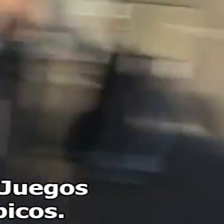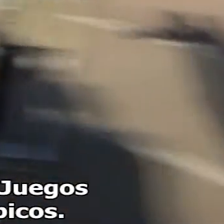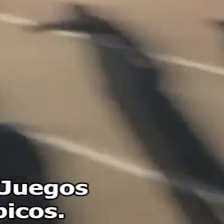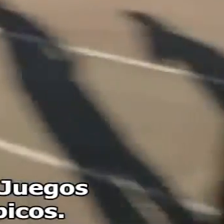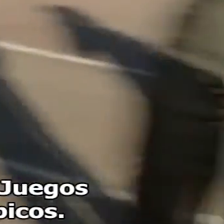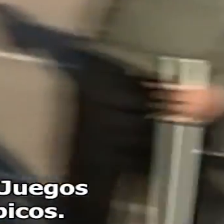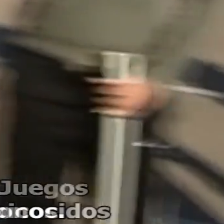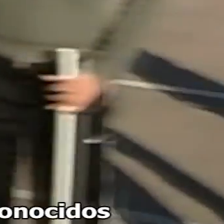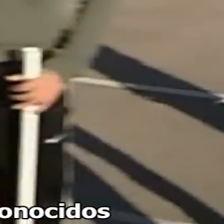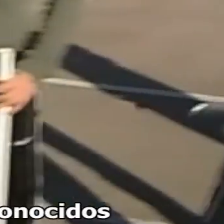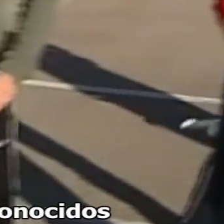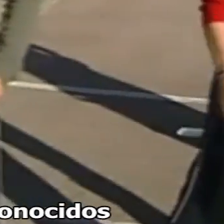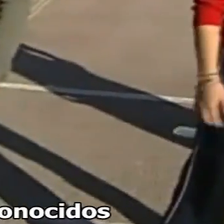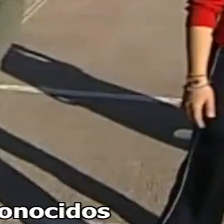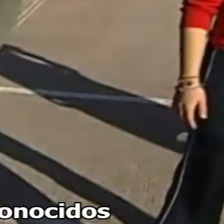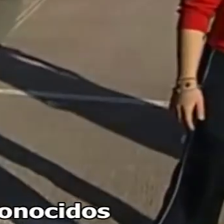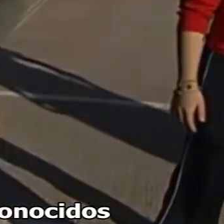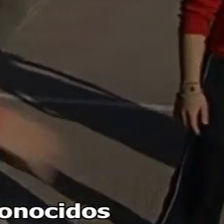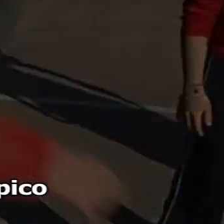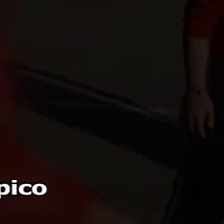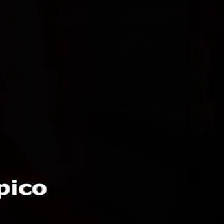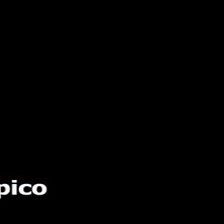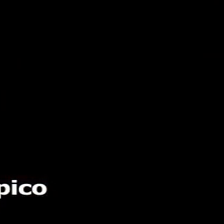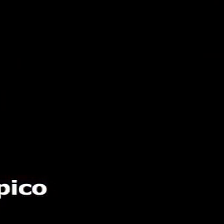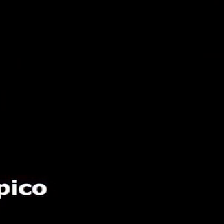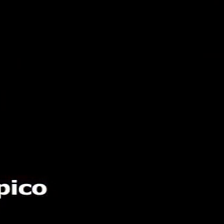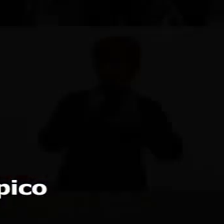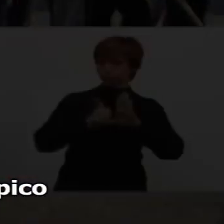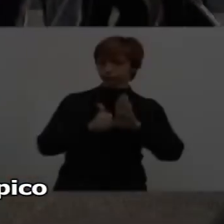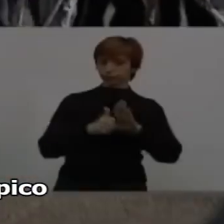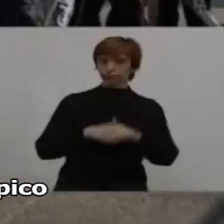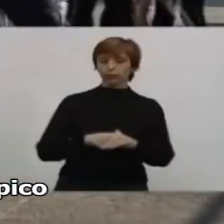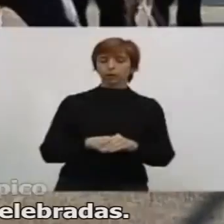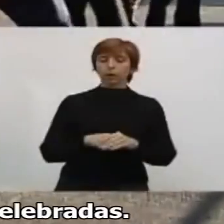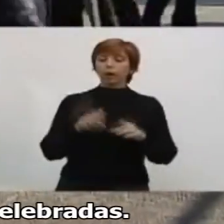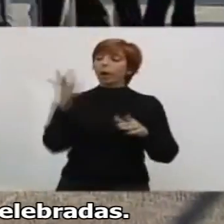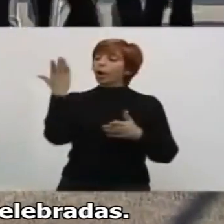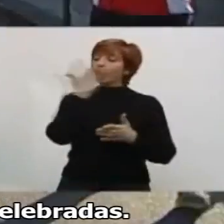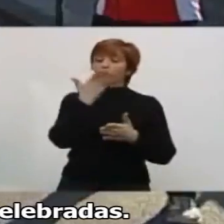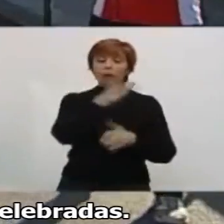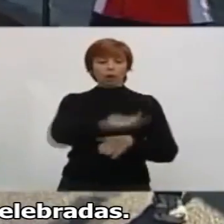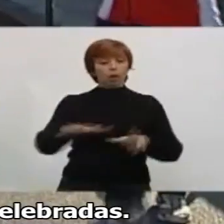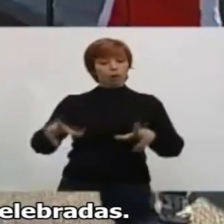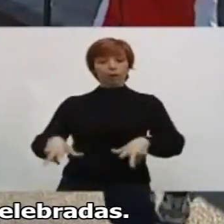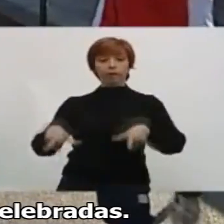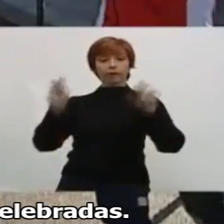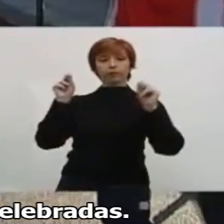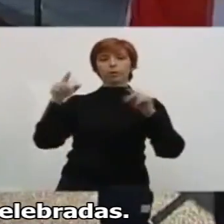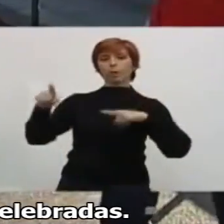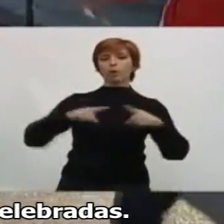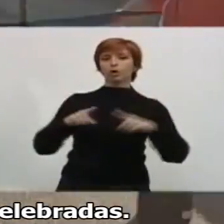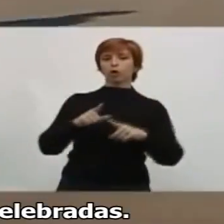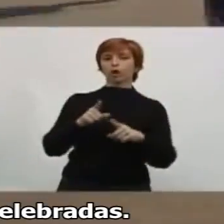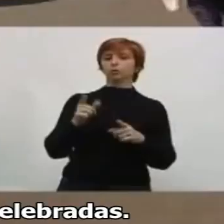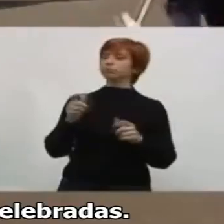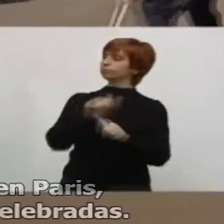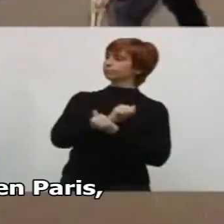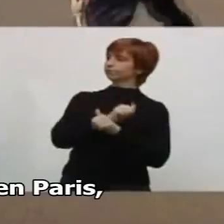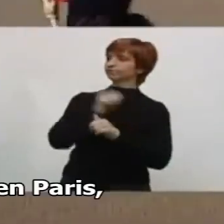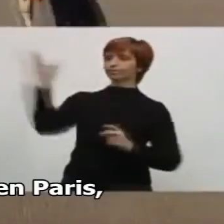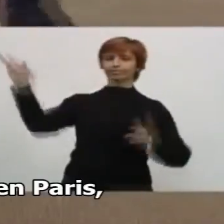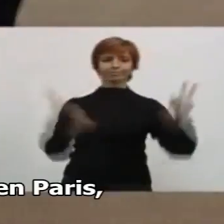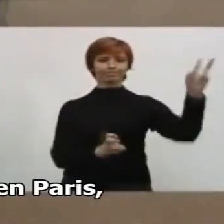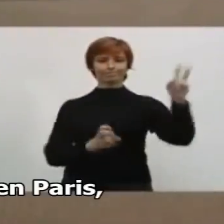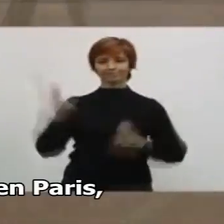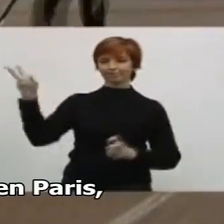Paralímpicos. Dichos Juegos están reconocidos por el Comité Olímpico Internacional y llevan ya 24 ediciones celebradas.